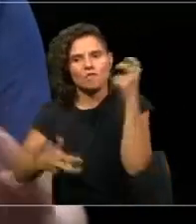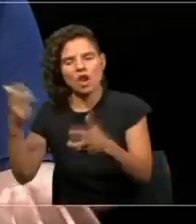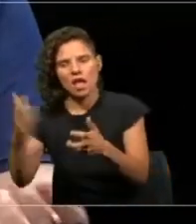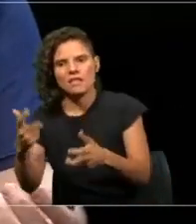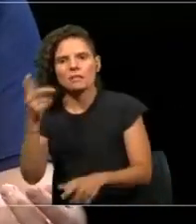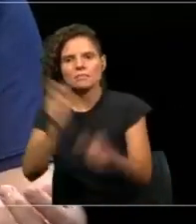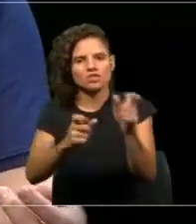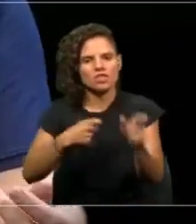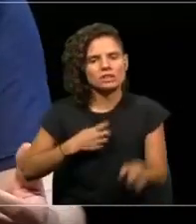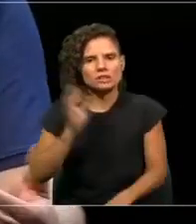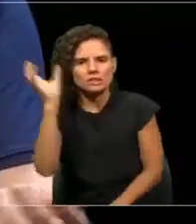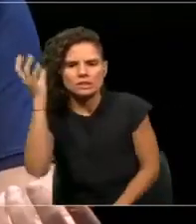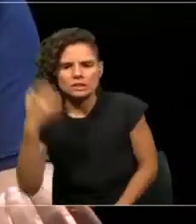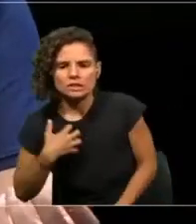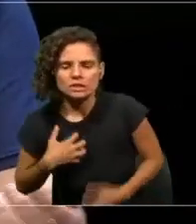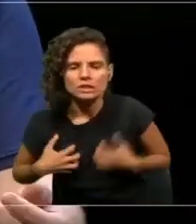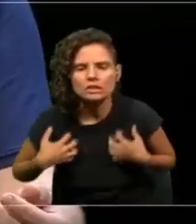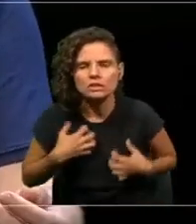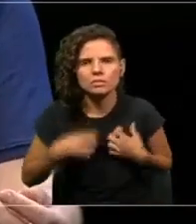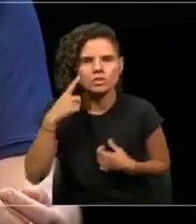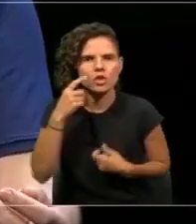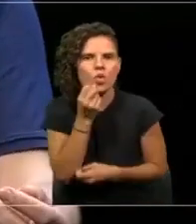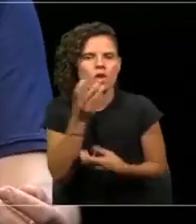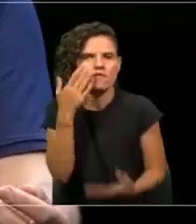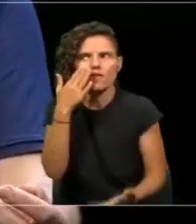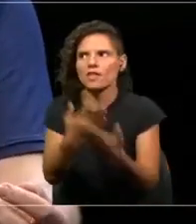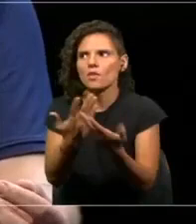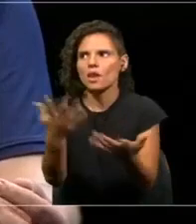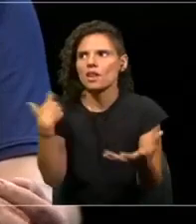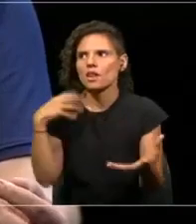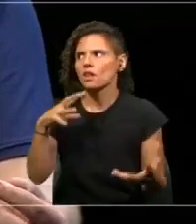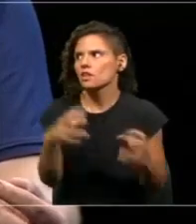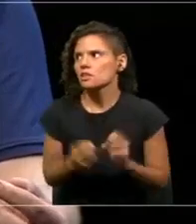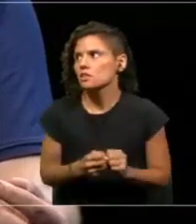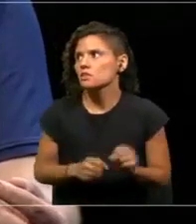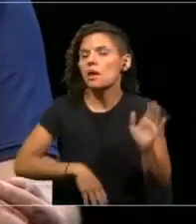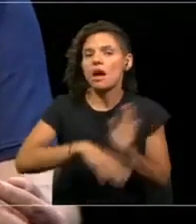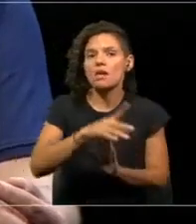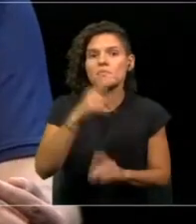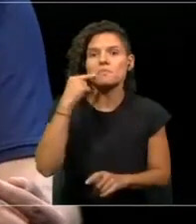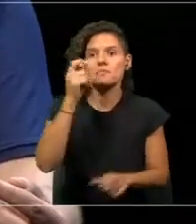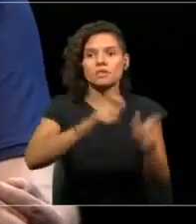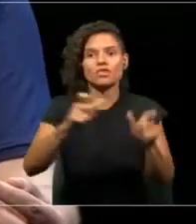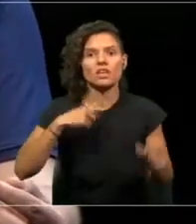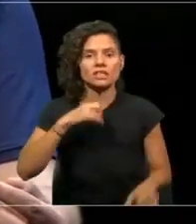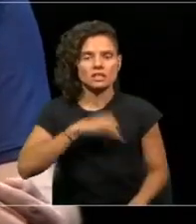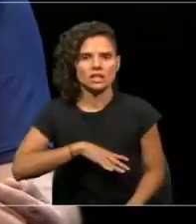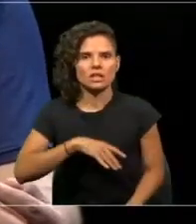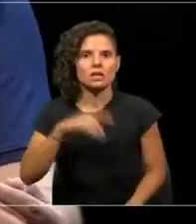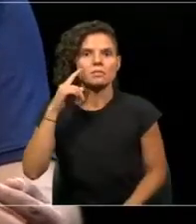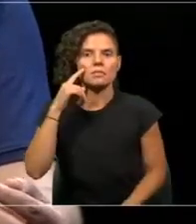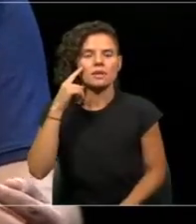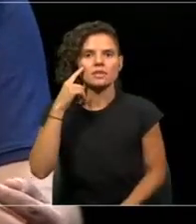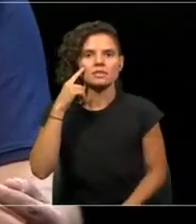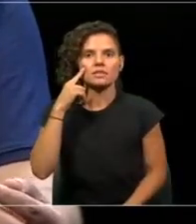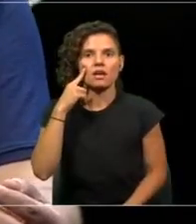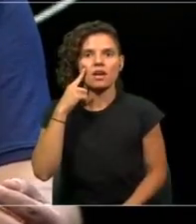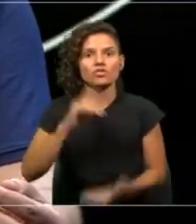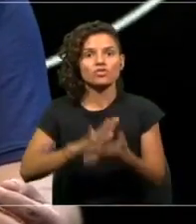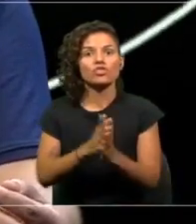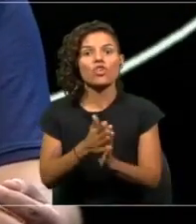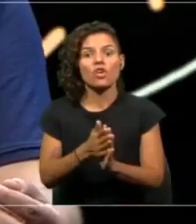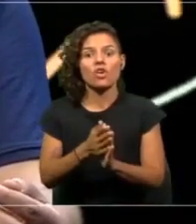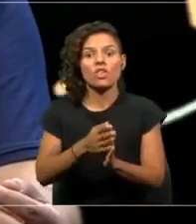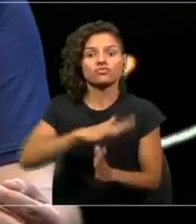e incertidumbre que genera cualquier crisis, la mayor parte de los chilenos, fíjense que más de 3/5, ya sigue siendo mayoría